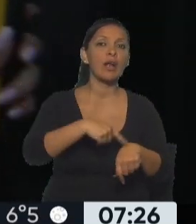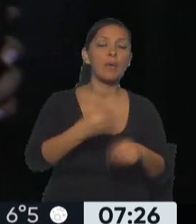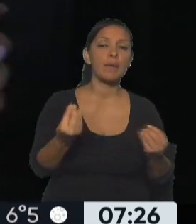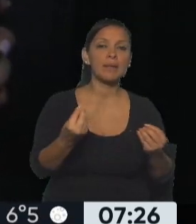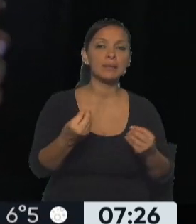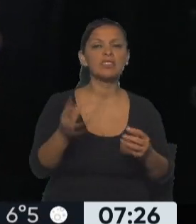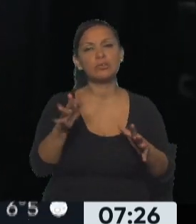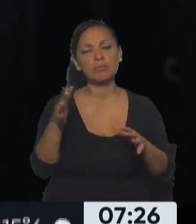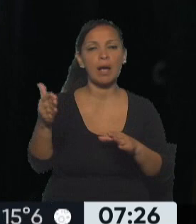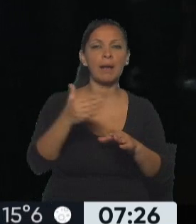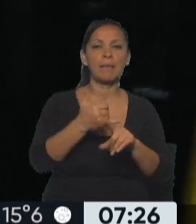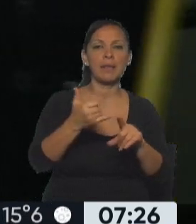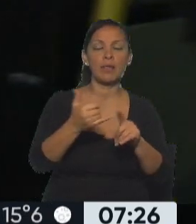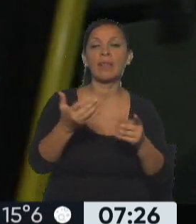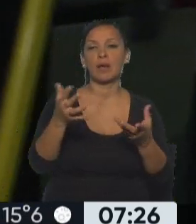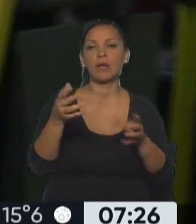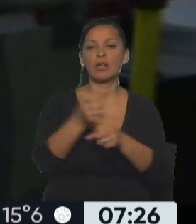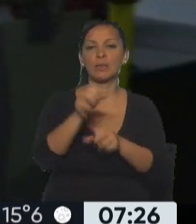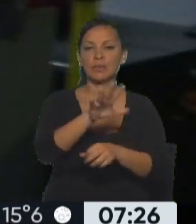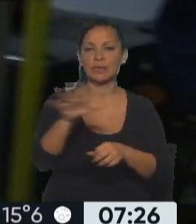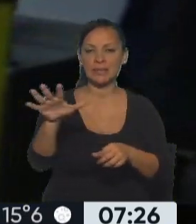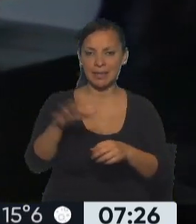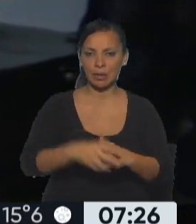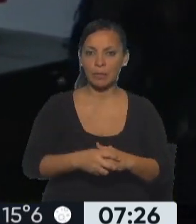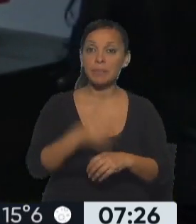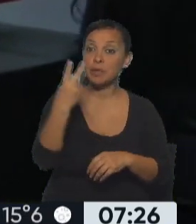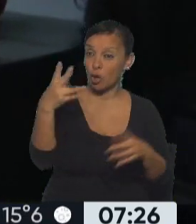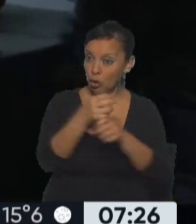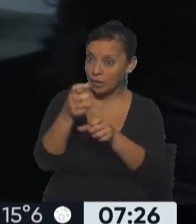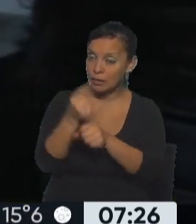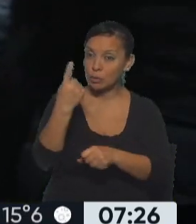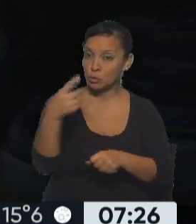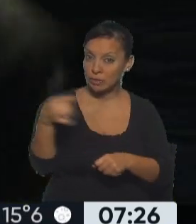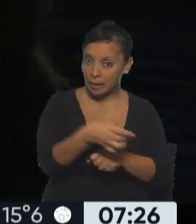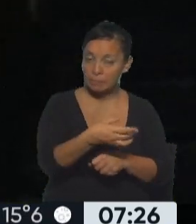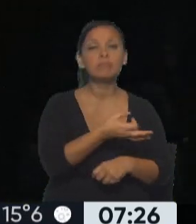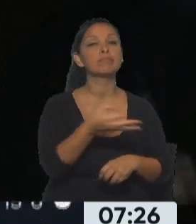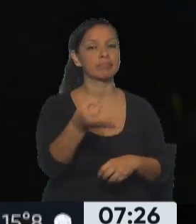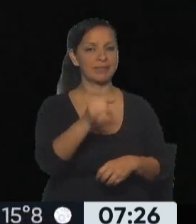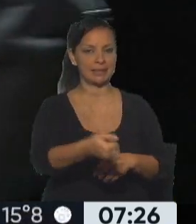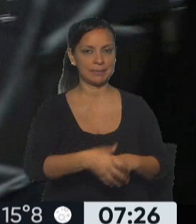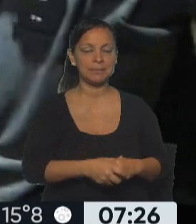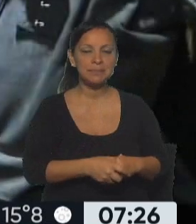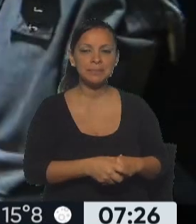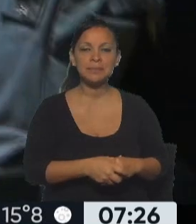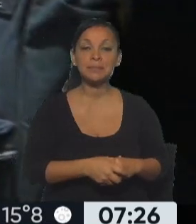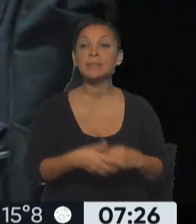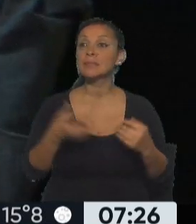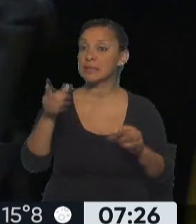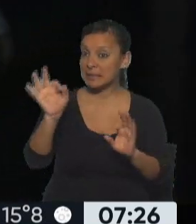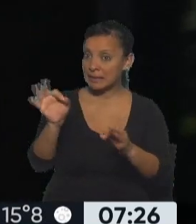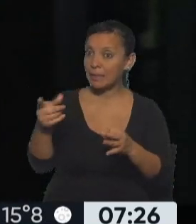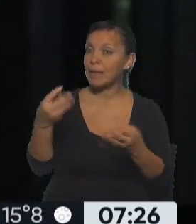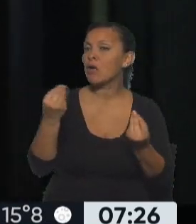al mediodía con el 55. Ah, bueno, relativamente temprano. ¿Dos colectivos y un tren? Sí. Bueno. Aumenta el colectivo y el tren.